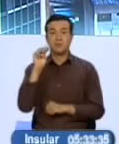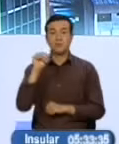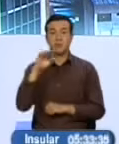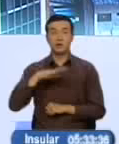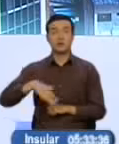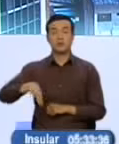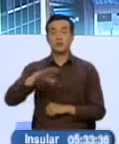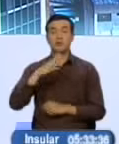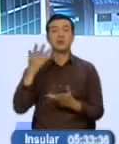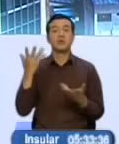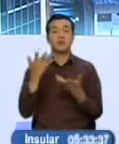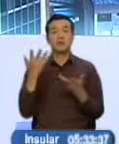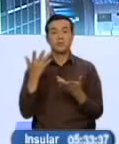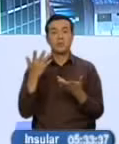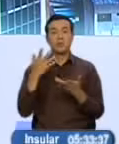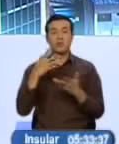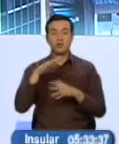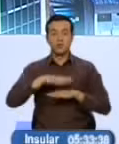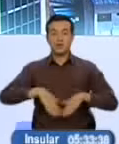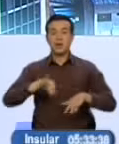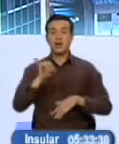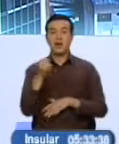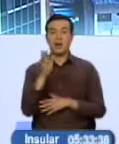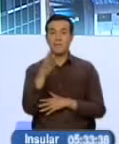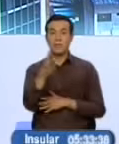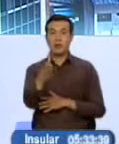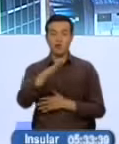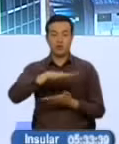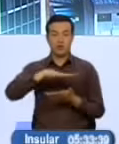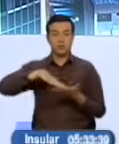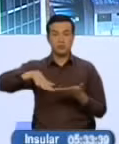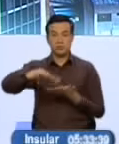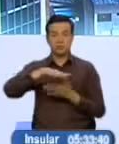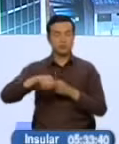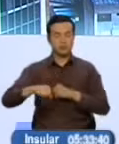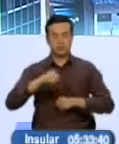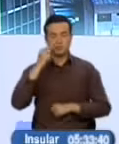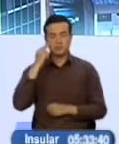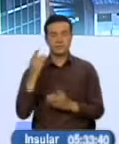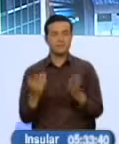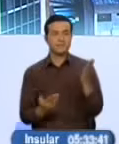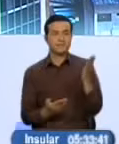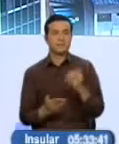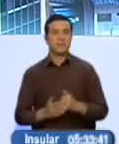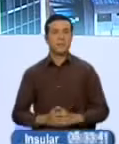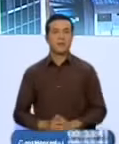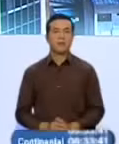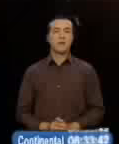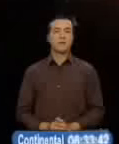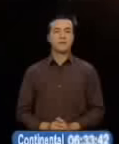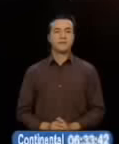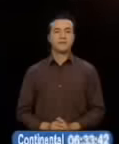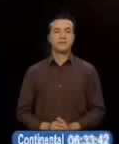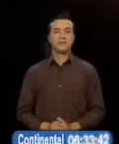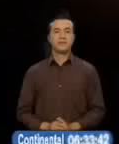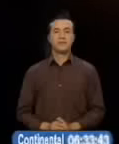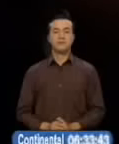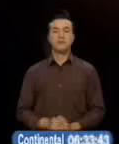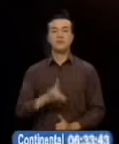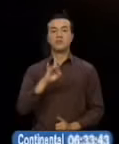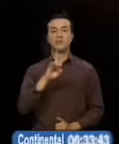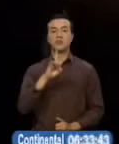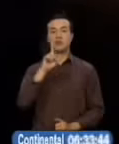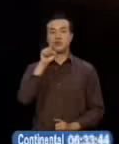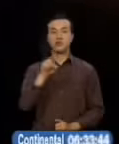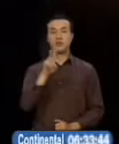Manabí. El epicentro fue el puerto pesquero de Jaramijó y, por supuesto, Noticias 7 tiene los detalles para ustedes. A las 20 horas con